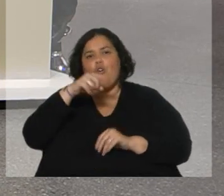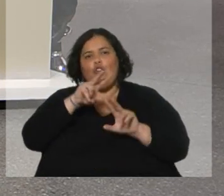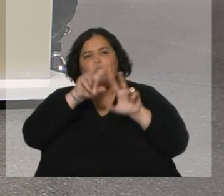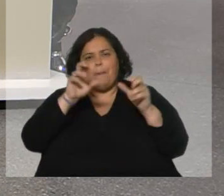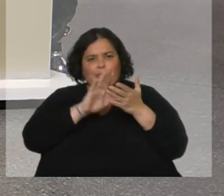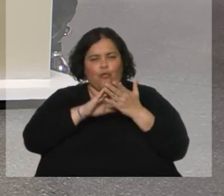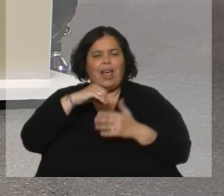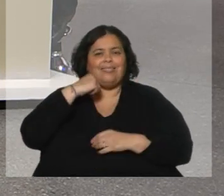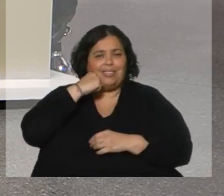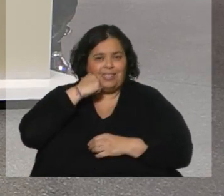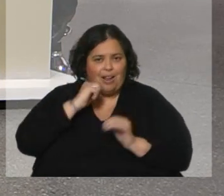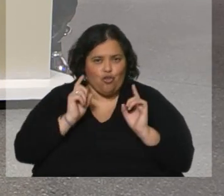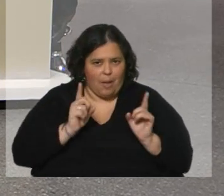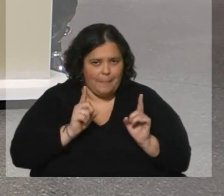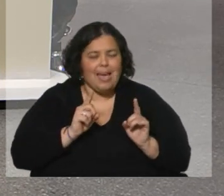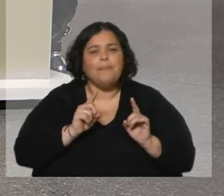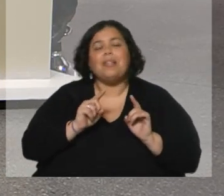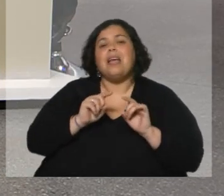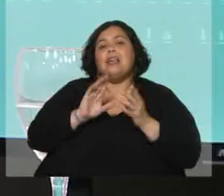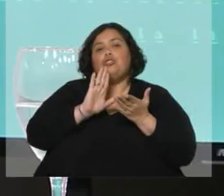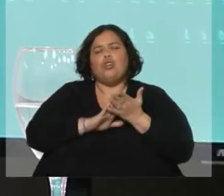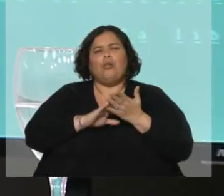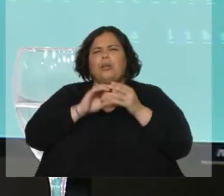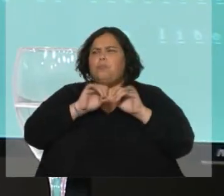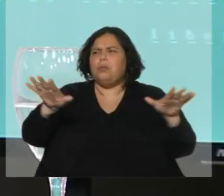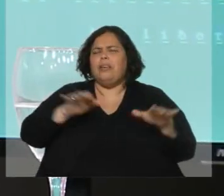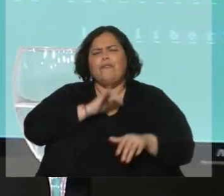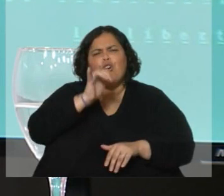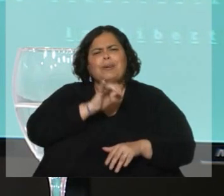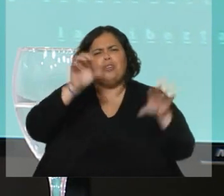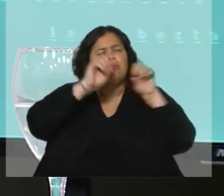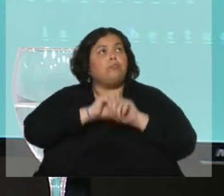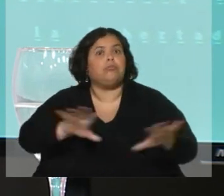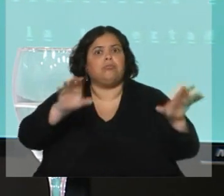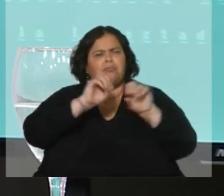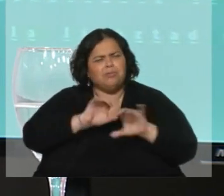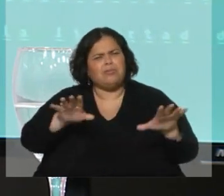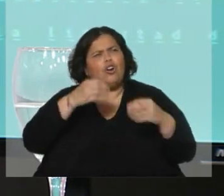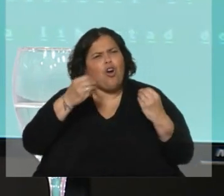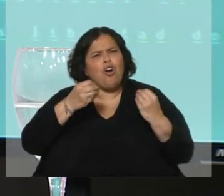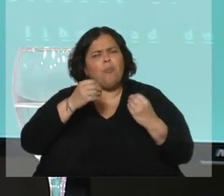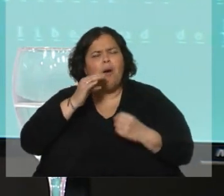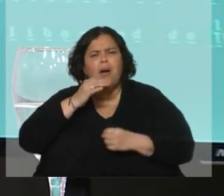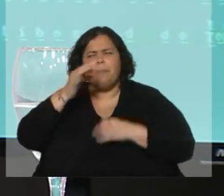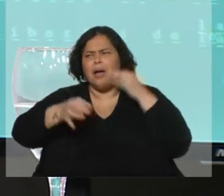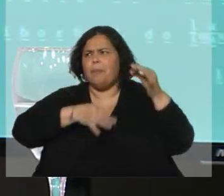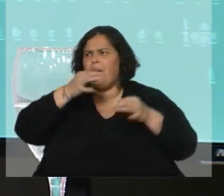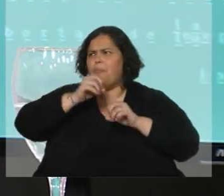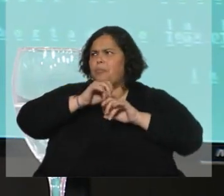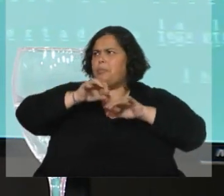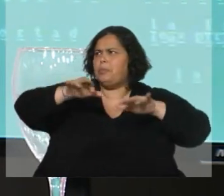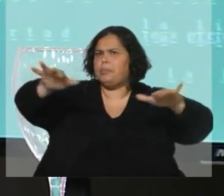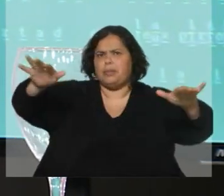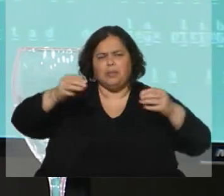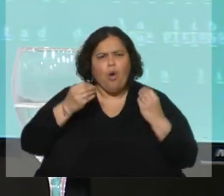y todo lo que conllevó es el tema de la filtraciones cuánto impactaron las filtraciones que se daban no como cuenta gotas a través de los medios de